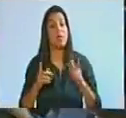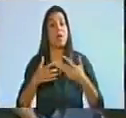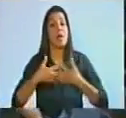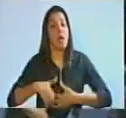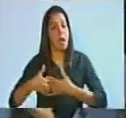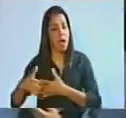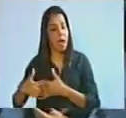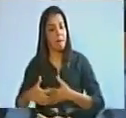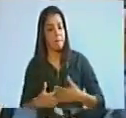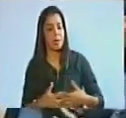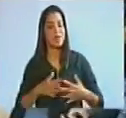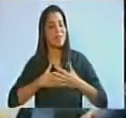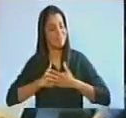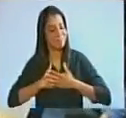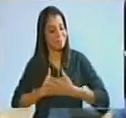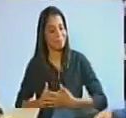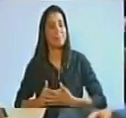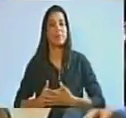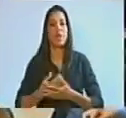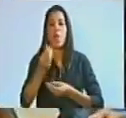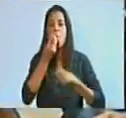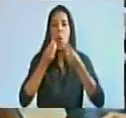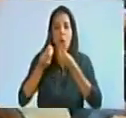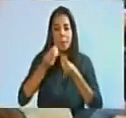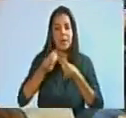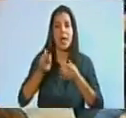se asegure la distribución de los precios